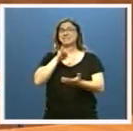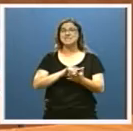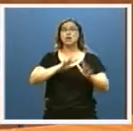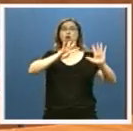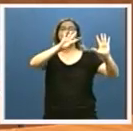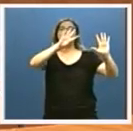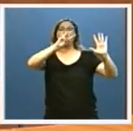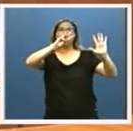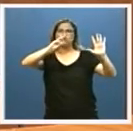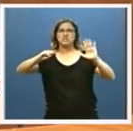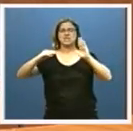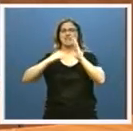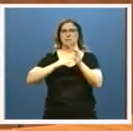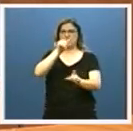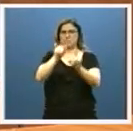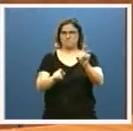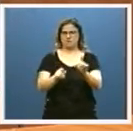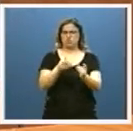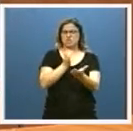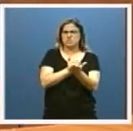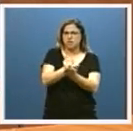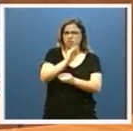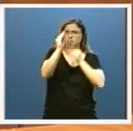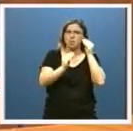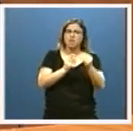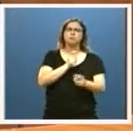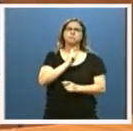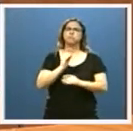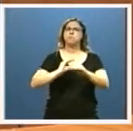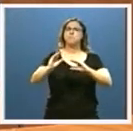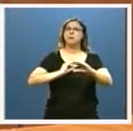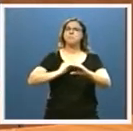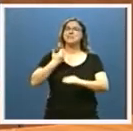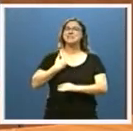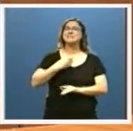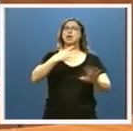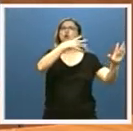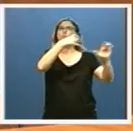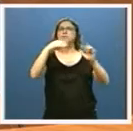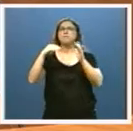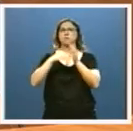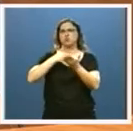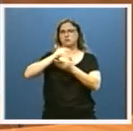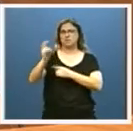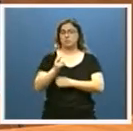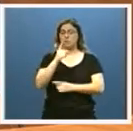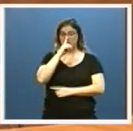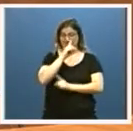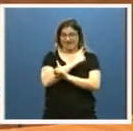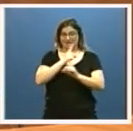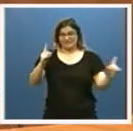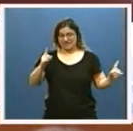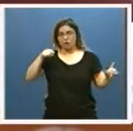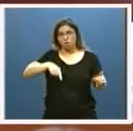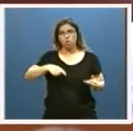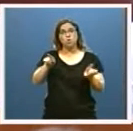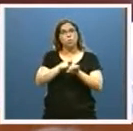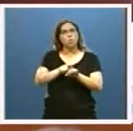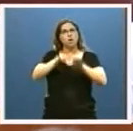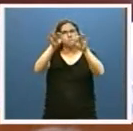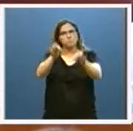ganaderos han recibido 900 millones de euros hacemos extensivo para 2016 el mismo compromiso y